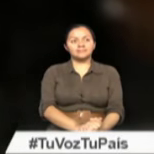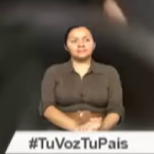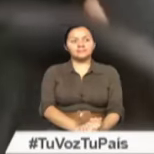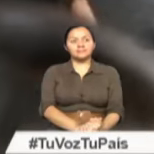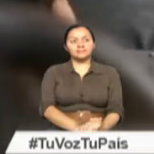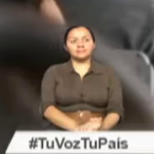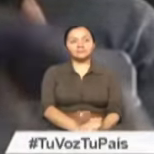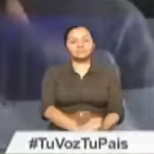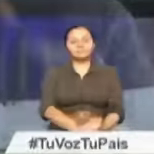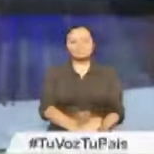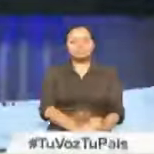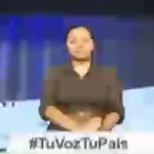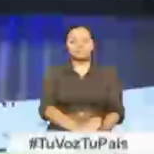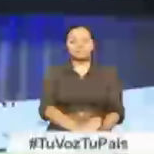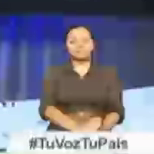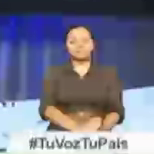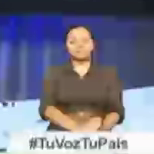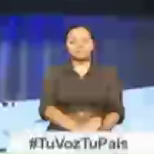Ciudadano.